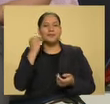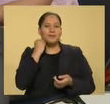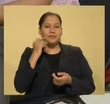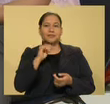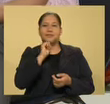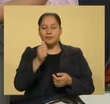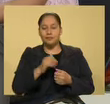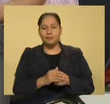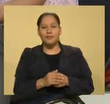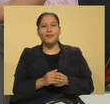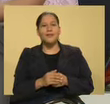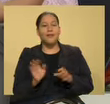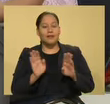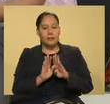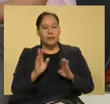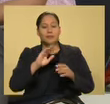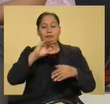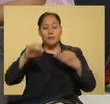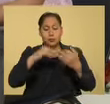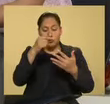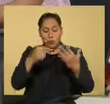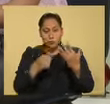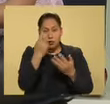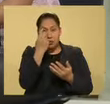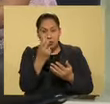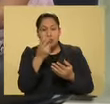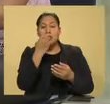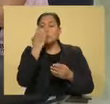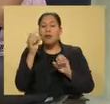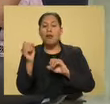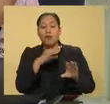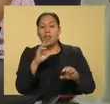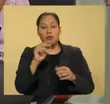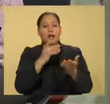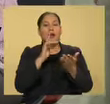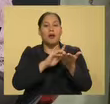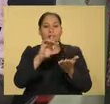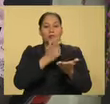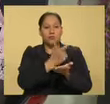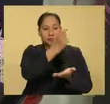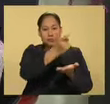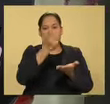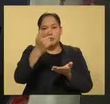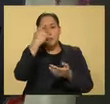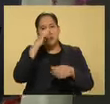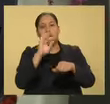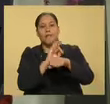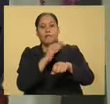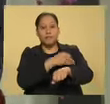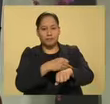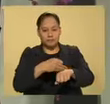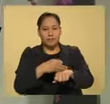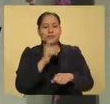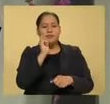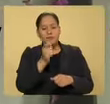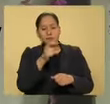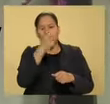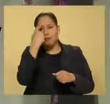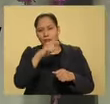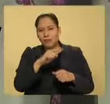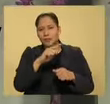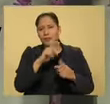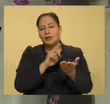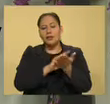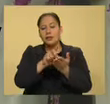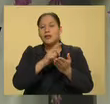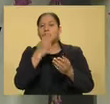Frank. Y bueno, pues para que todo aquello no abandonen la escuela, el apoyo económico por la familia. Esto es a fin de contribuir con el